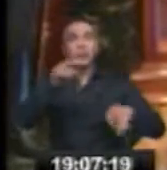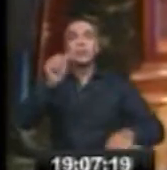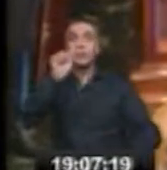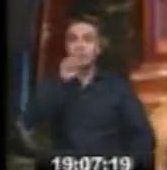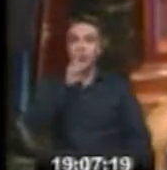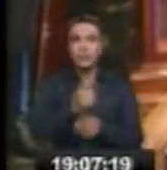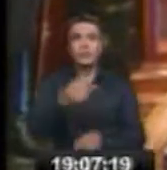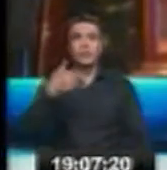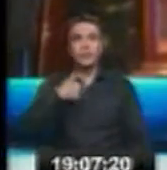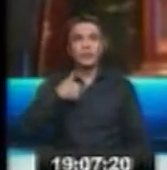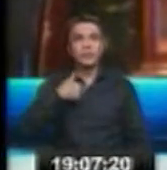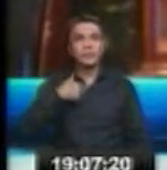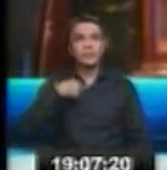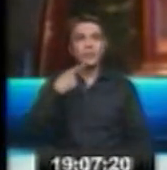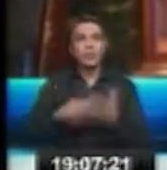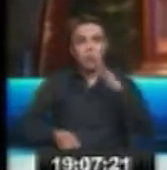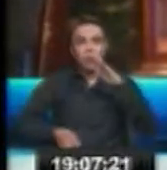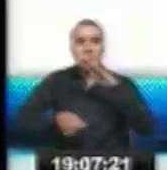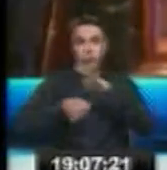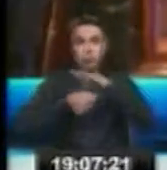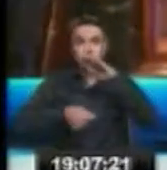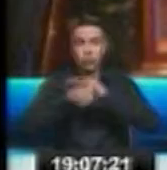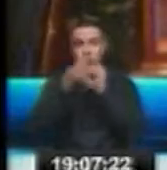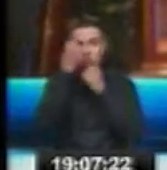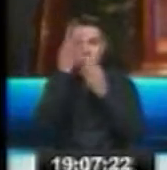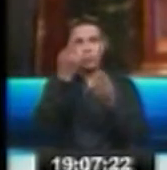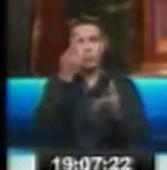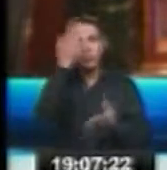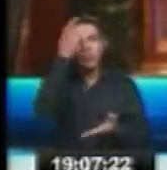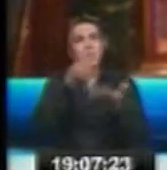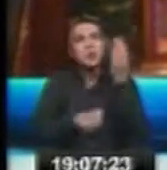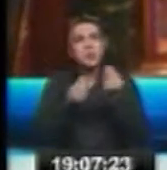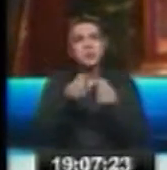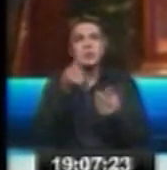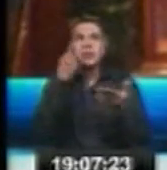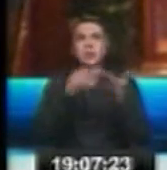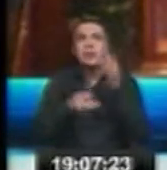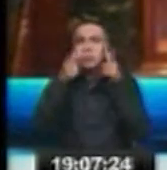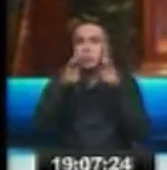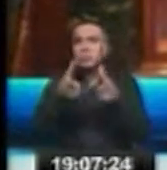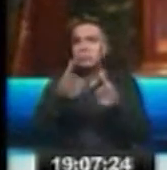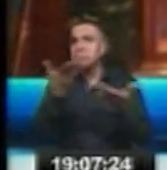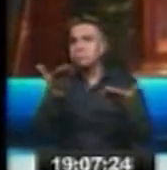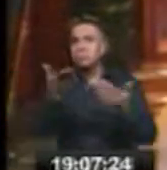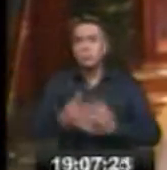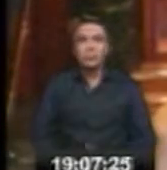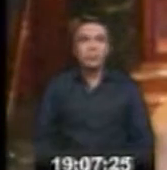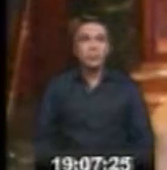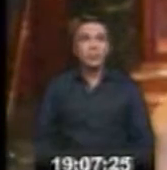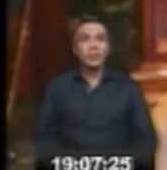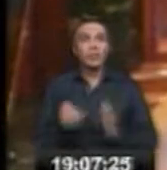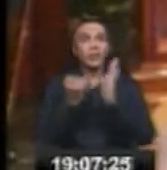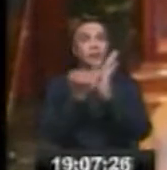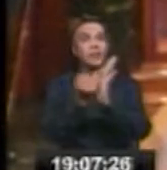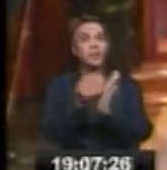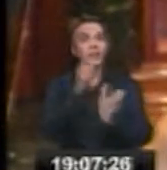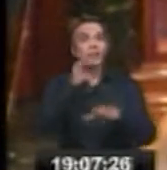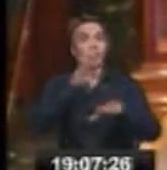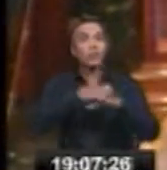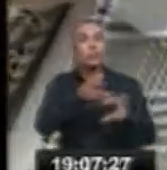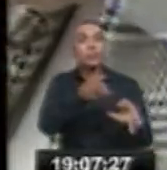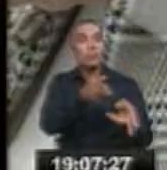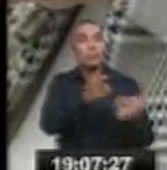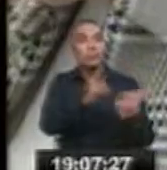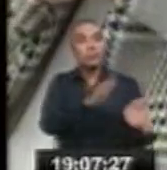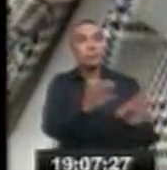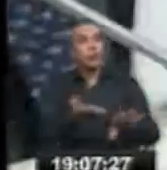la intención de ocultar información. ¿Por qué lo hicieron? Porque querían cuidar la identidad de los asesinos del general Gabela.